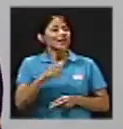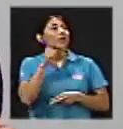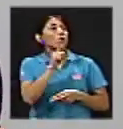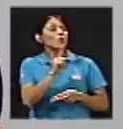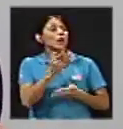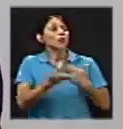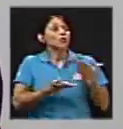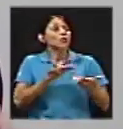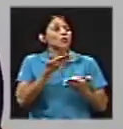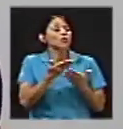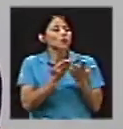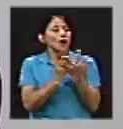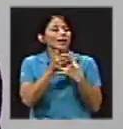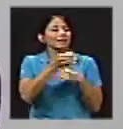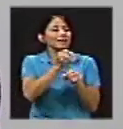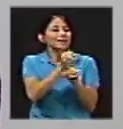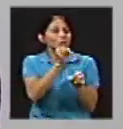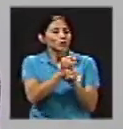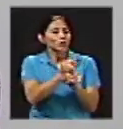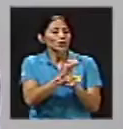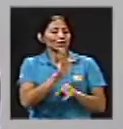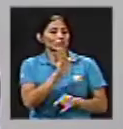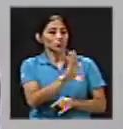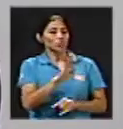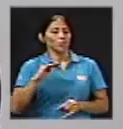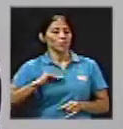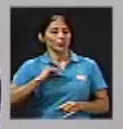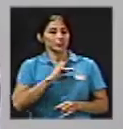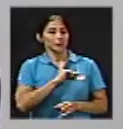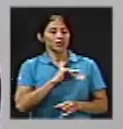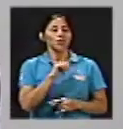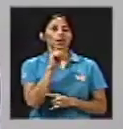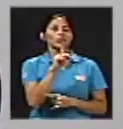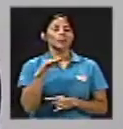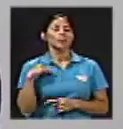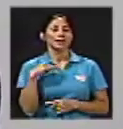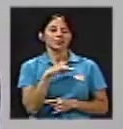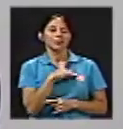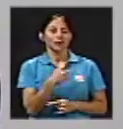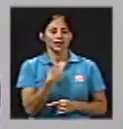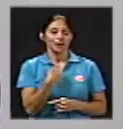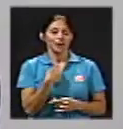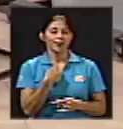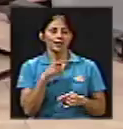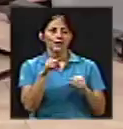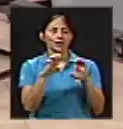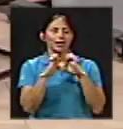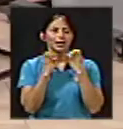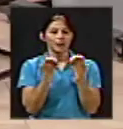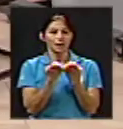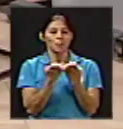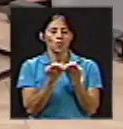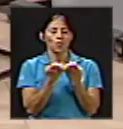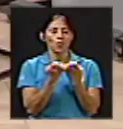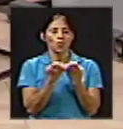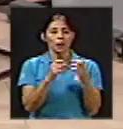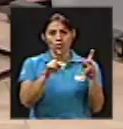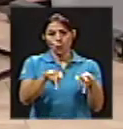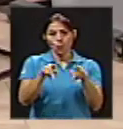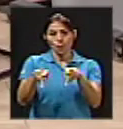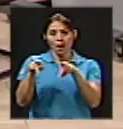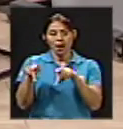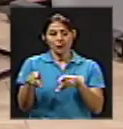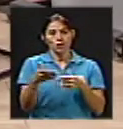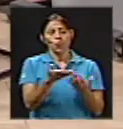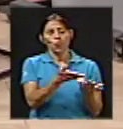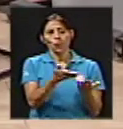que su ministerio es uno de los que tiene un equipo humano, un capital